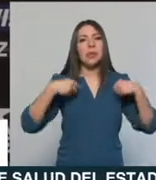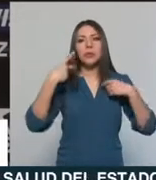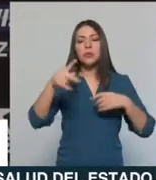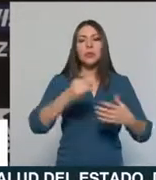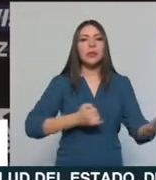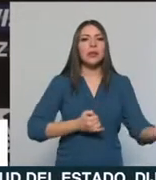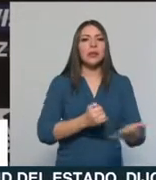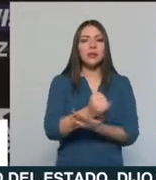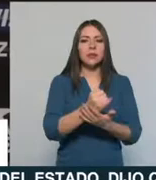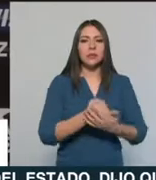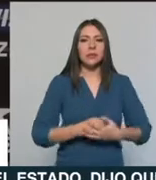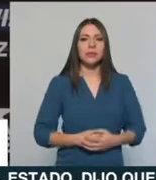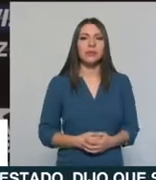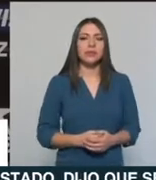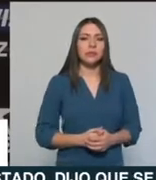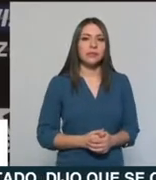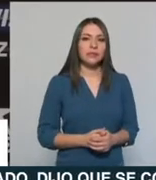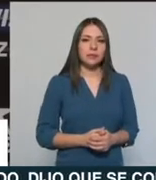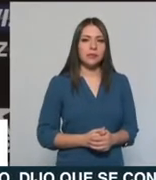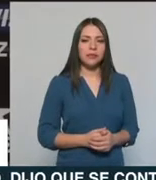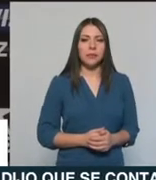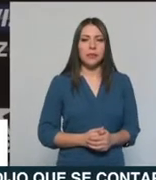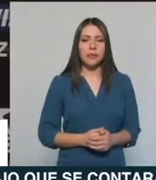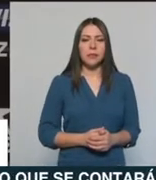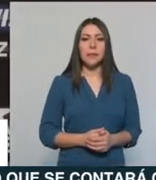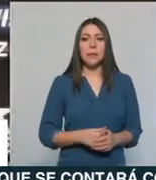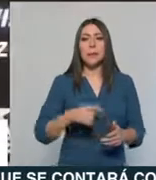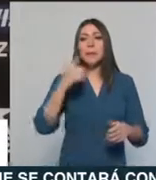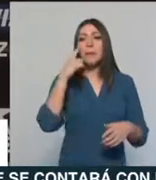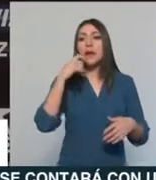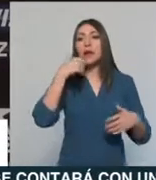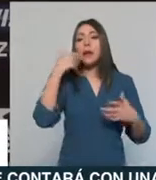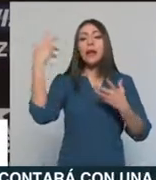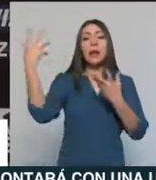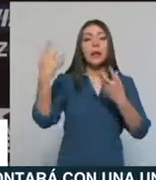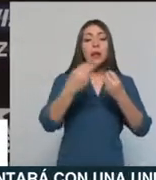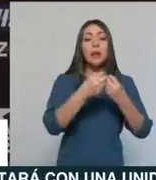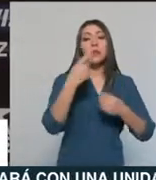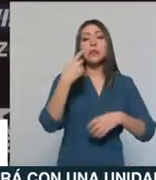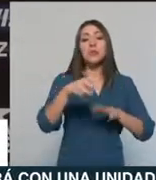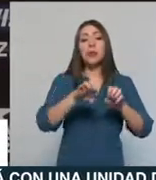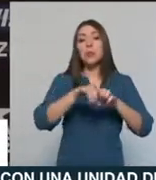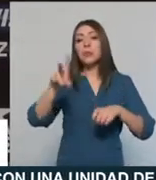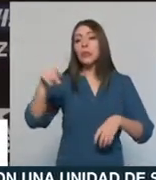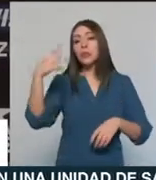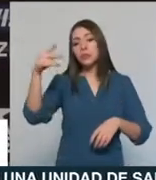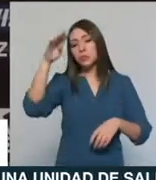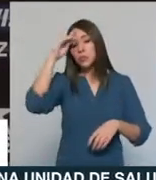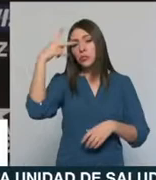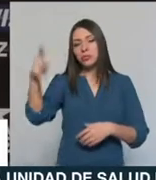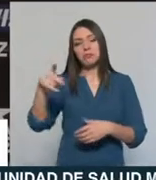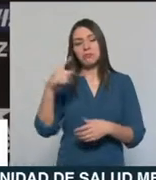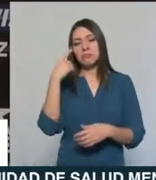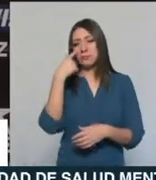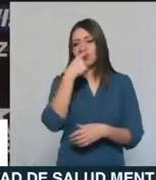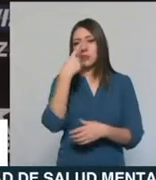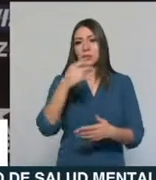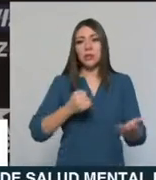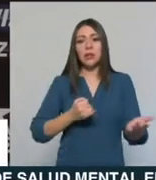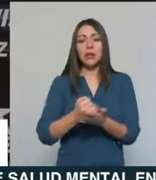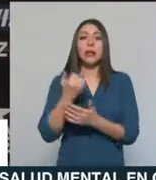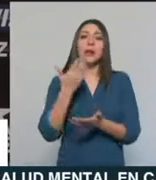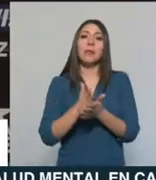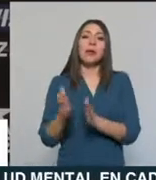de prescindir de la posibilidad de venir con su selección. La realidad es que, como dije, yo no he vuelto a hablar con